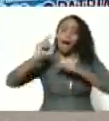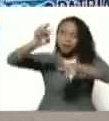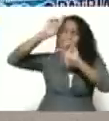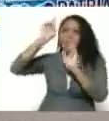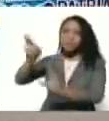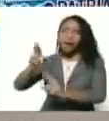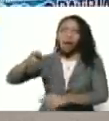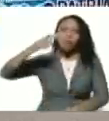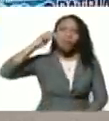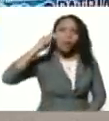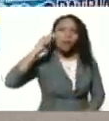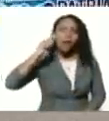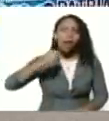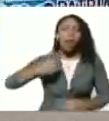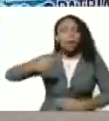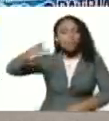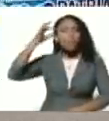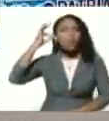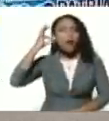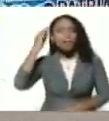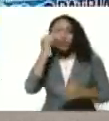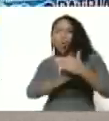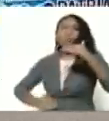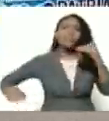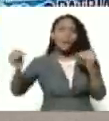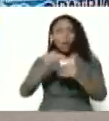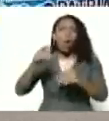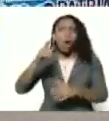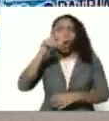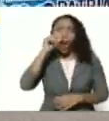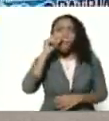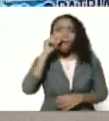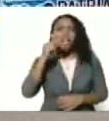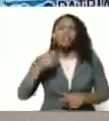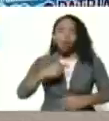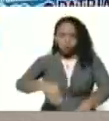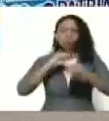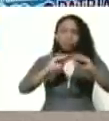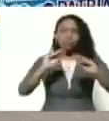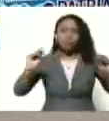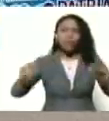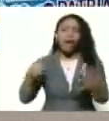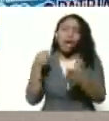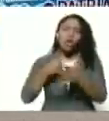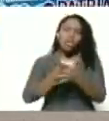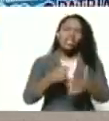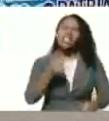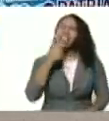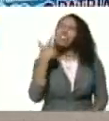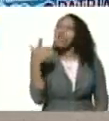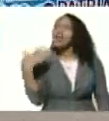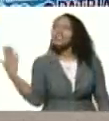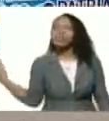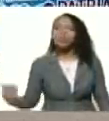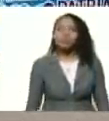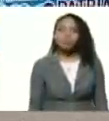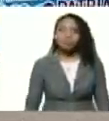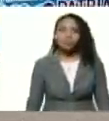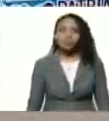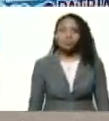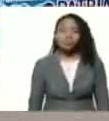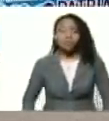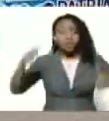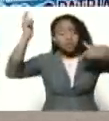respetar a las mujeres. Las mujeres son superiores a los hombres y convoco a las mujeres para la lucha. ¿Quién dijo eso?